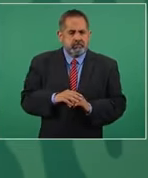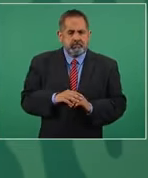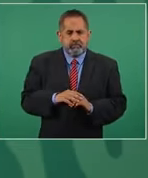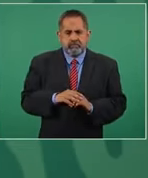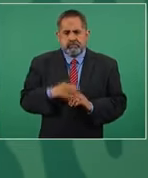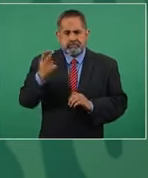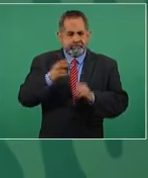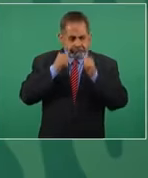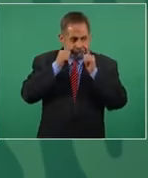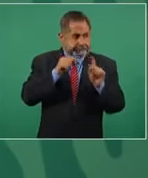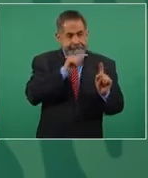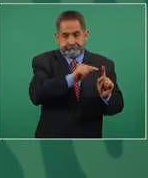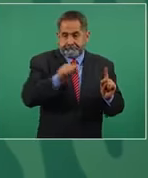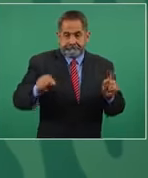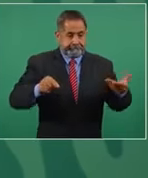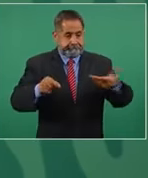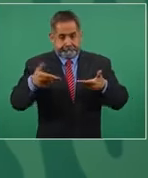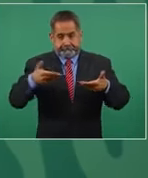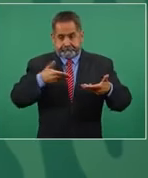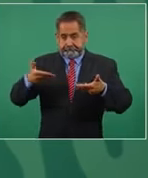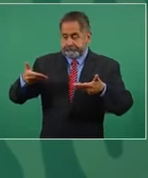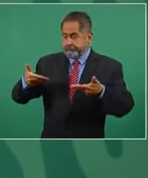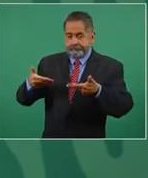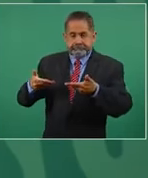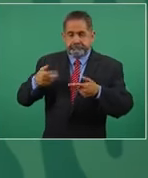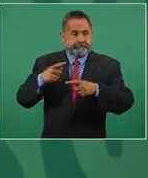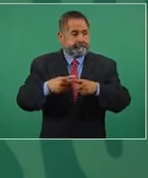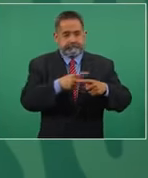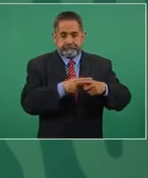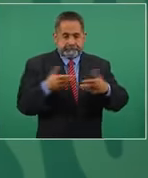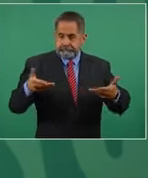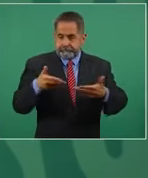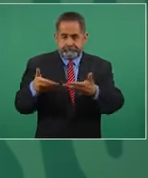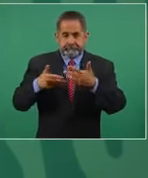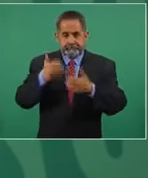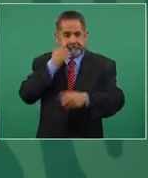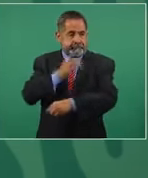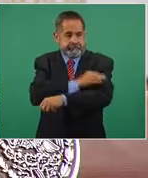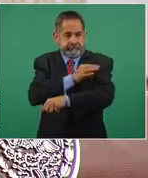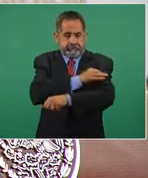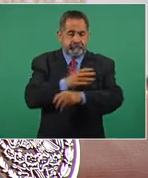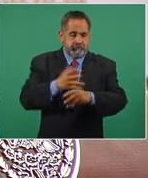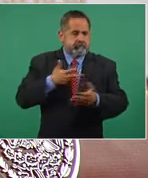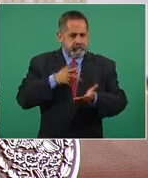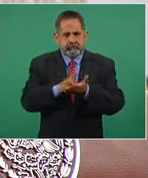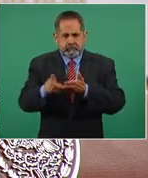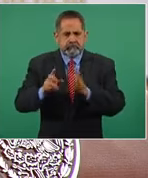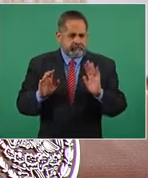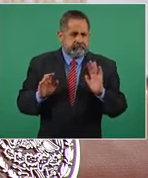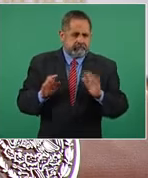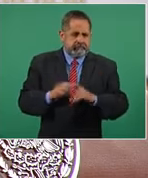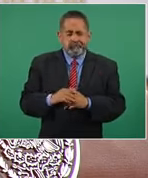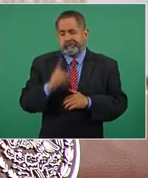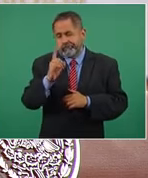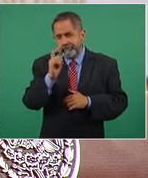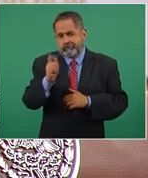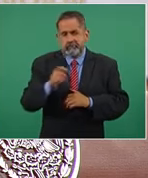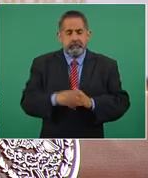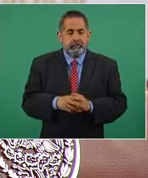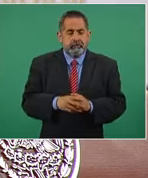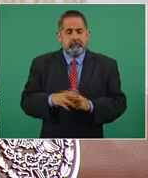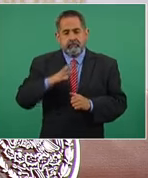estamos atendiendo todas las demandas de quienes quieren vacunarse y tienen el derecho. Lo único es